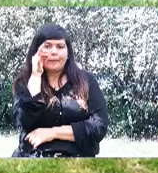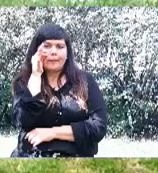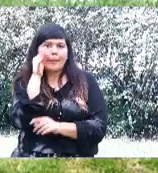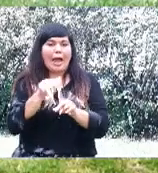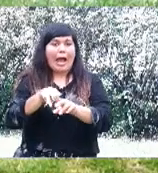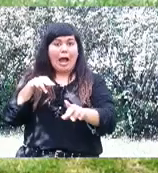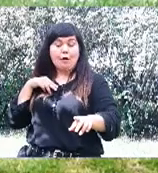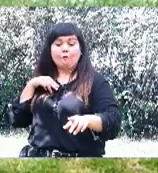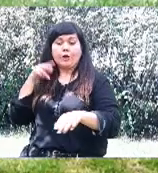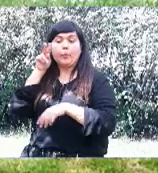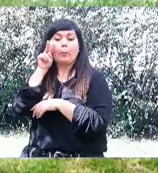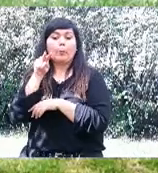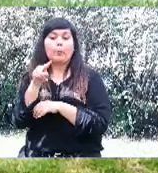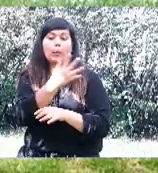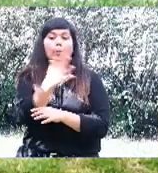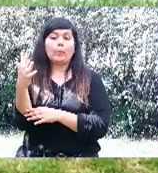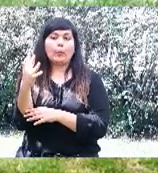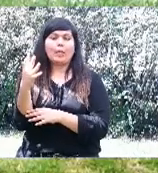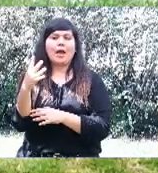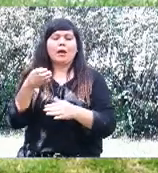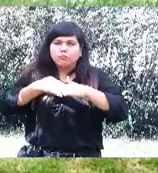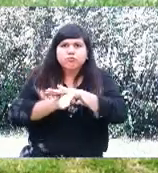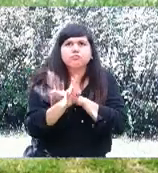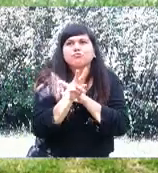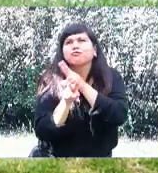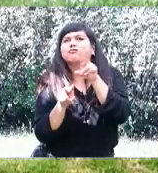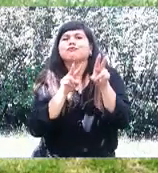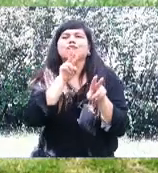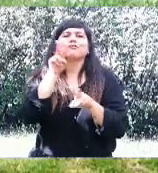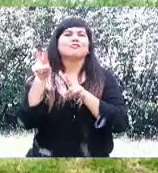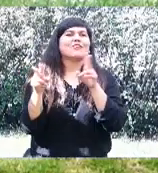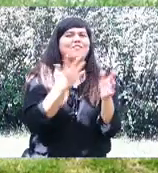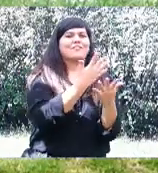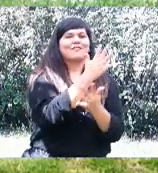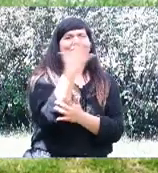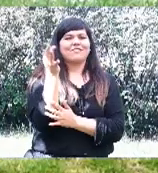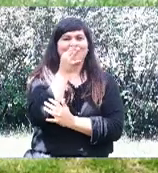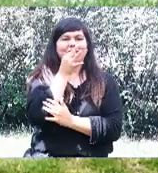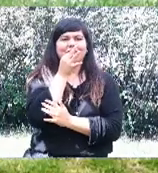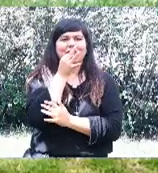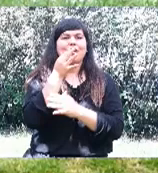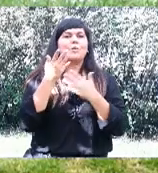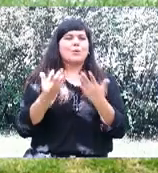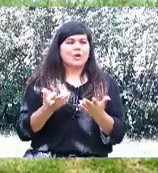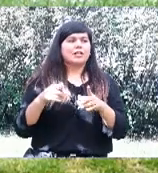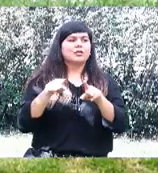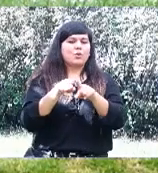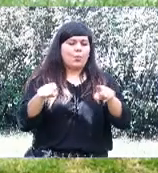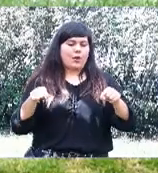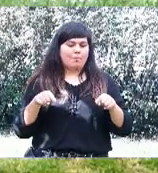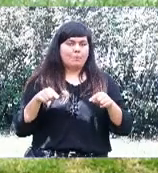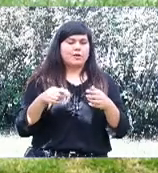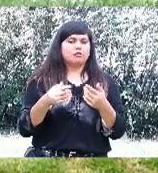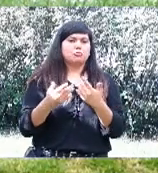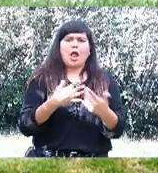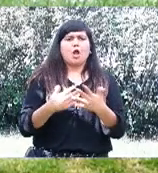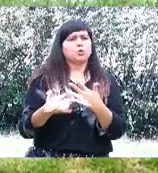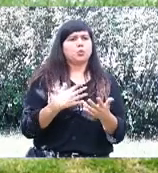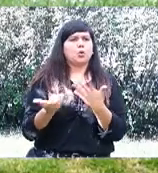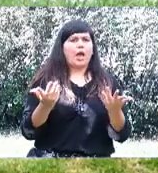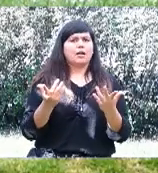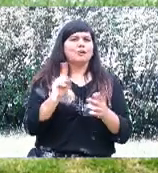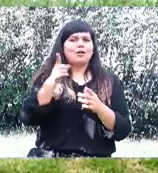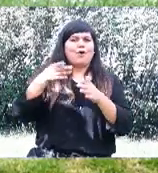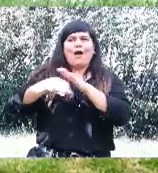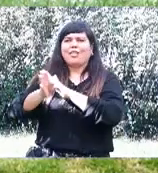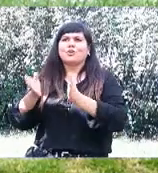afuera que poder vivir esa área verde cierto por algo el día de hoy estamos acá en un espacio abierto un espacio natural y no estamos dentro de